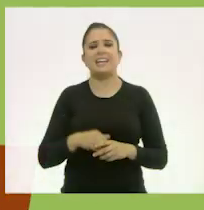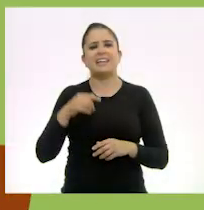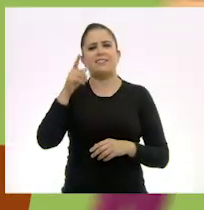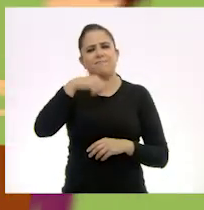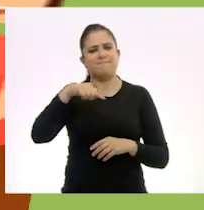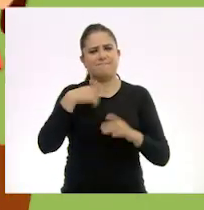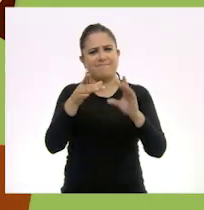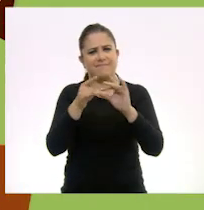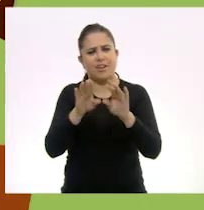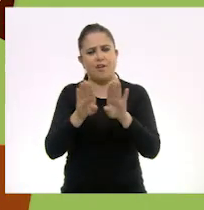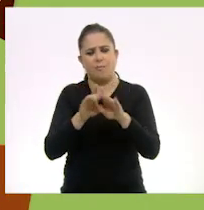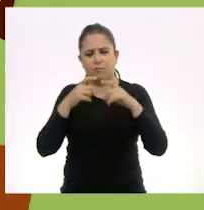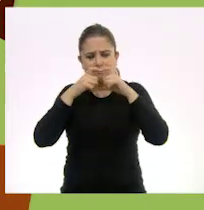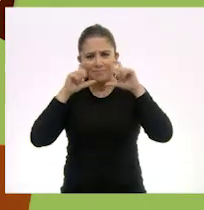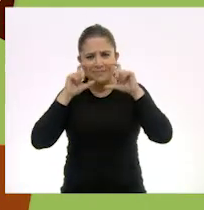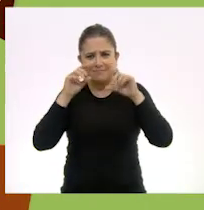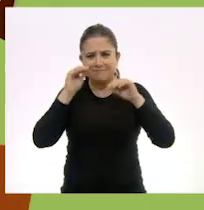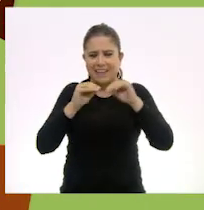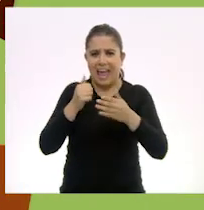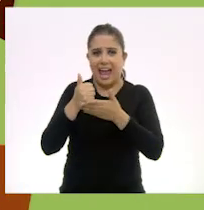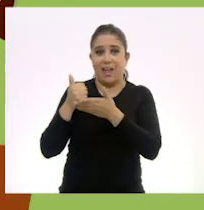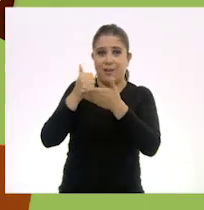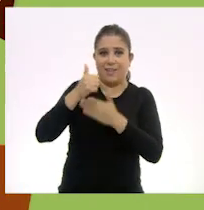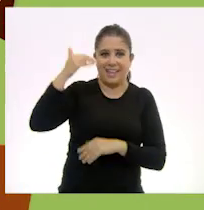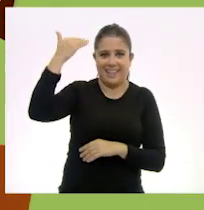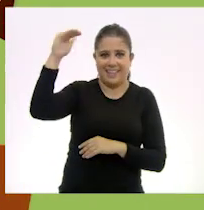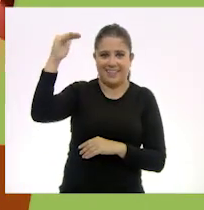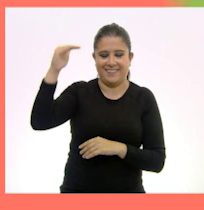¿Cómo armar un cubrebocas con ayuda de un adulto?